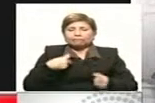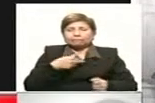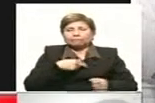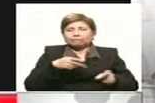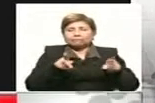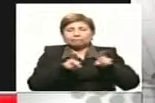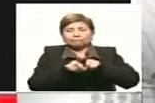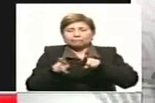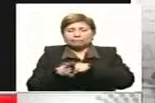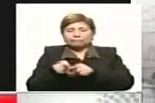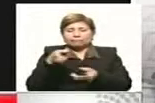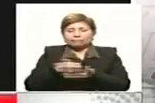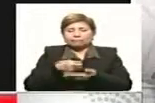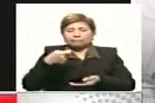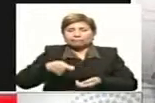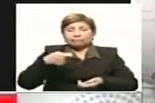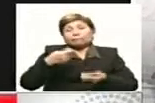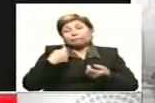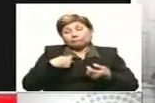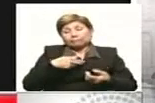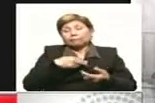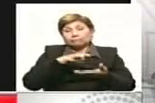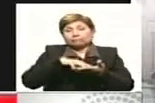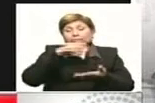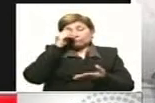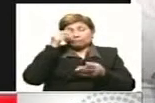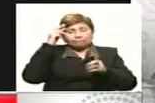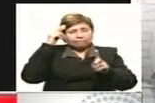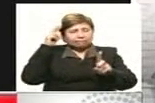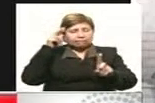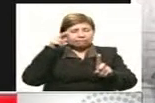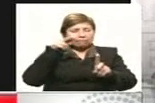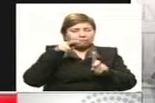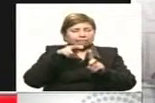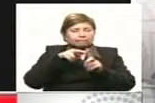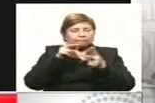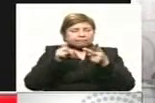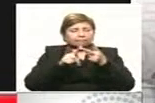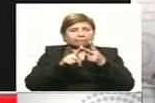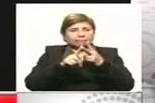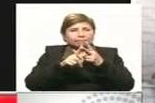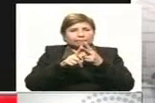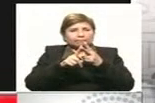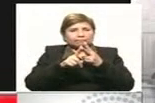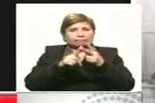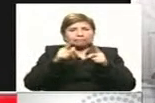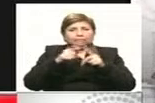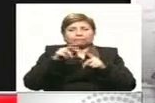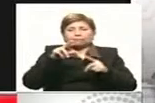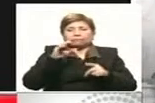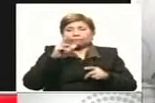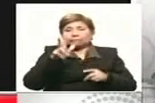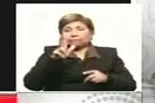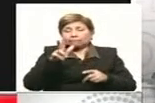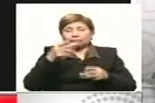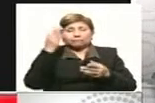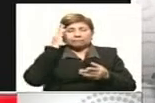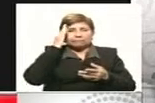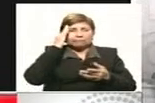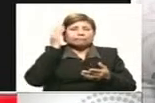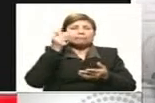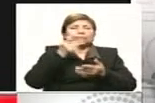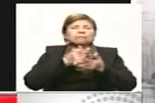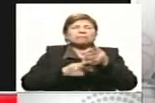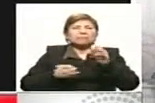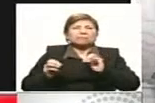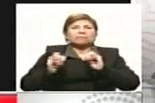nosotros financiamos, pero tenemos que aceptar ese gran reto. Y el segundo gran concepto es la priorización, priorizar y saber qué es